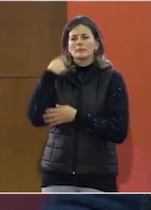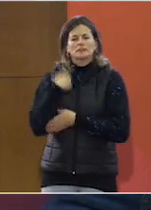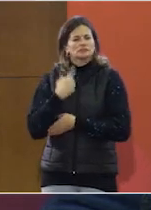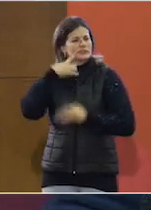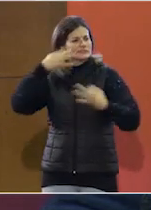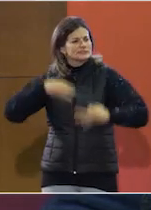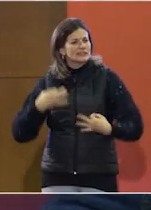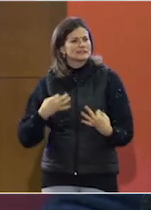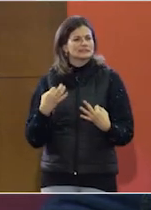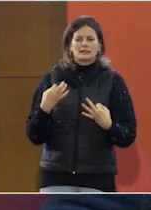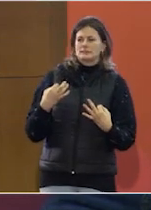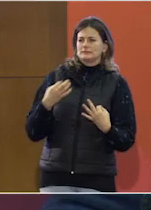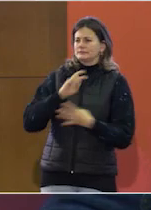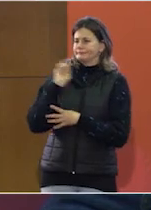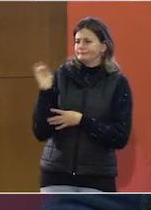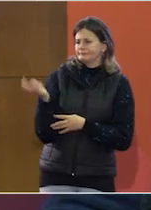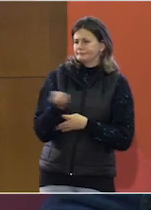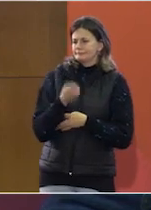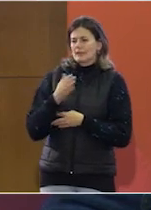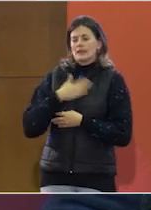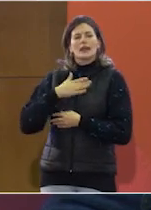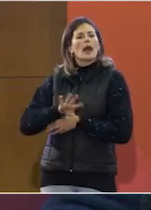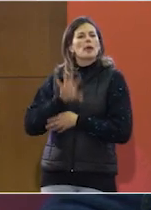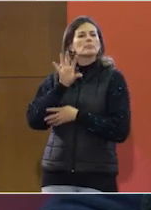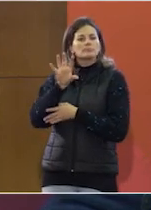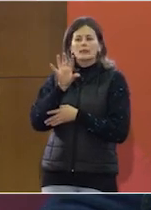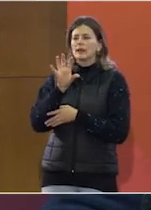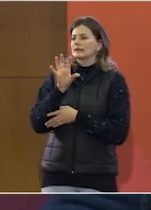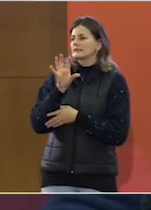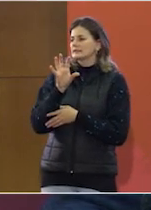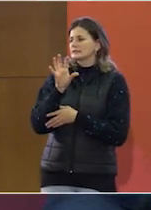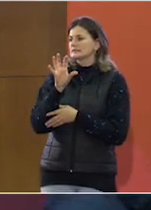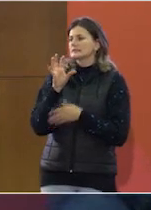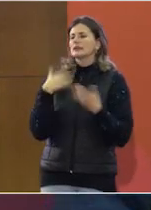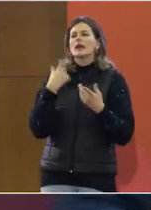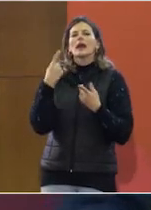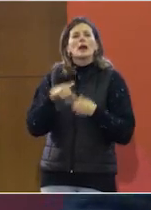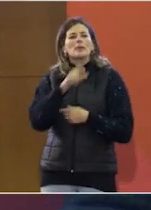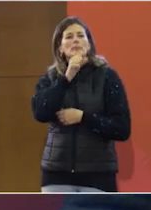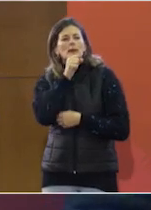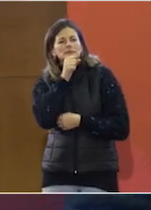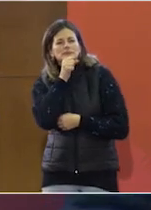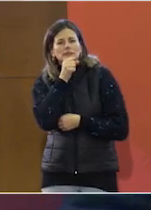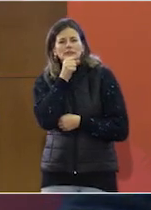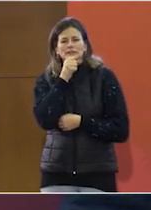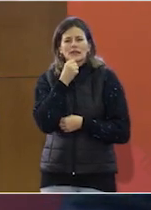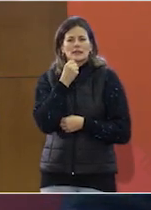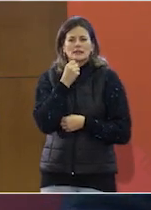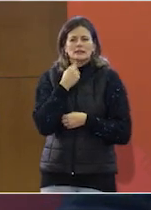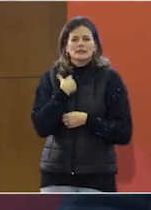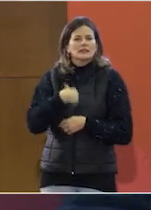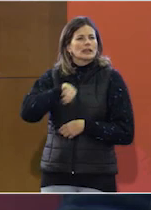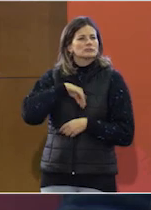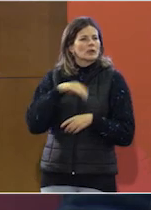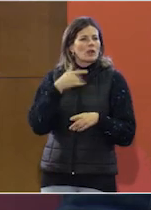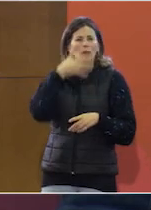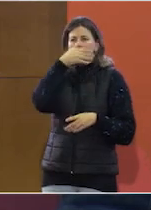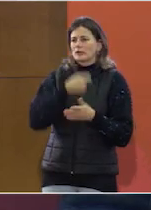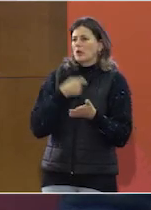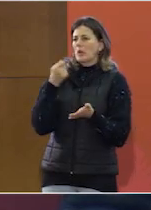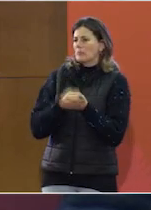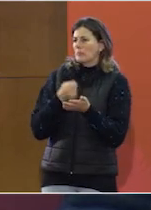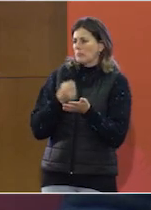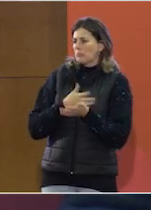hay sueldos dignos y que en su país no hay ninguna anciana que tiene que morir por no poder pagar la luz. A lo